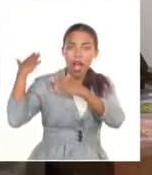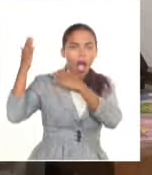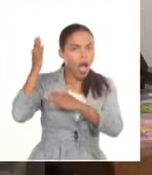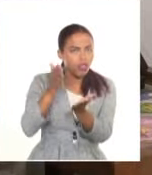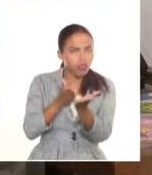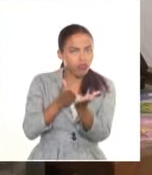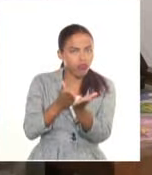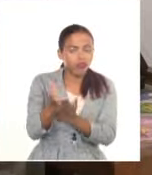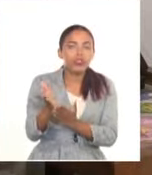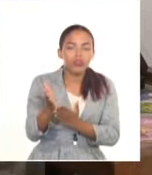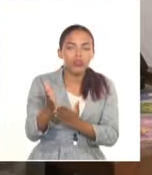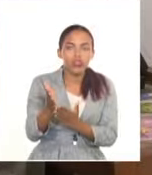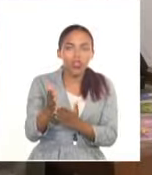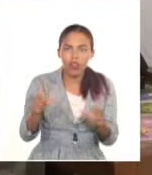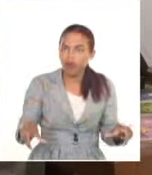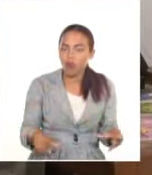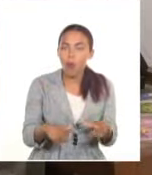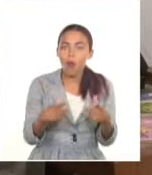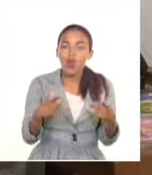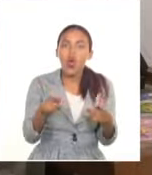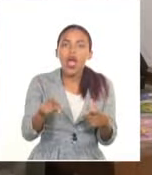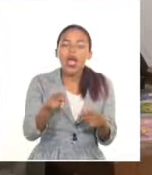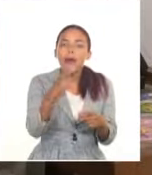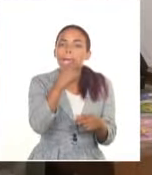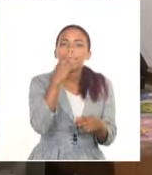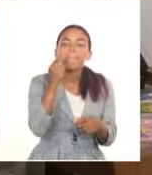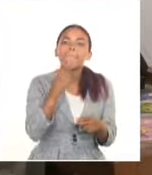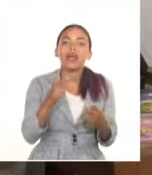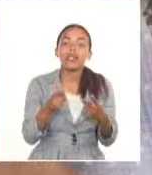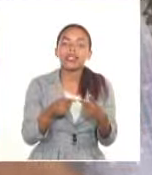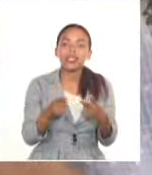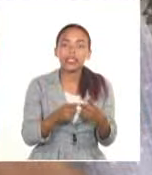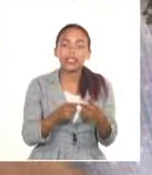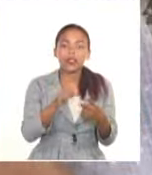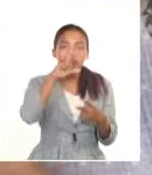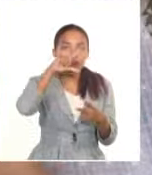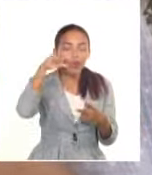Fidel había un Martí, un Máximo Gómez y un Maceo.